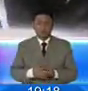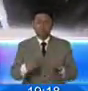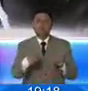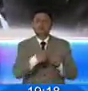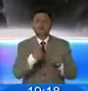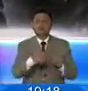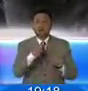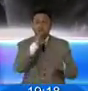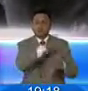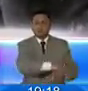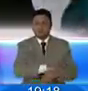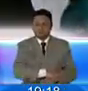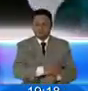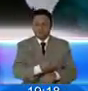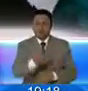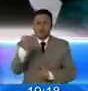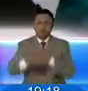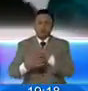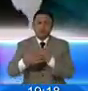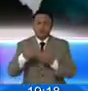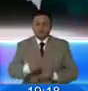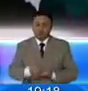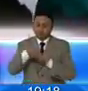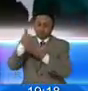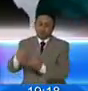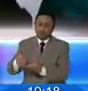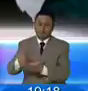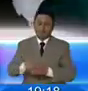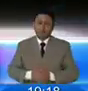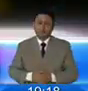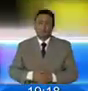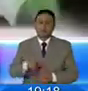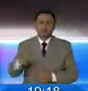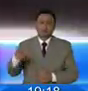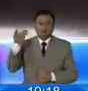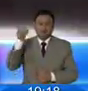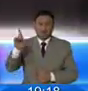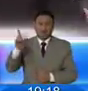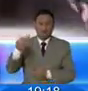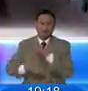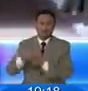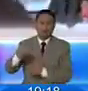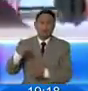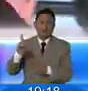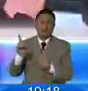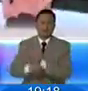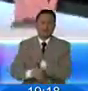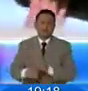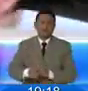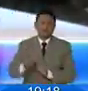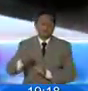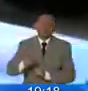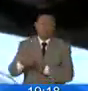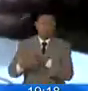fue detenido y se lo pondrá a órdenes de las autoridades competentes para la audiencia de formulación de cargos